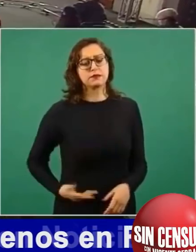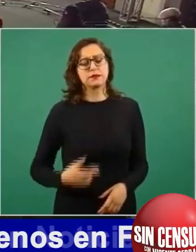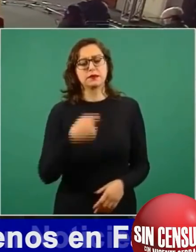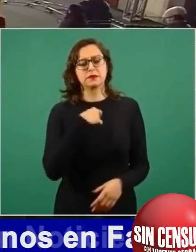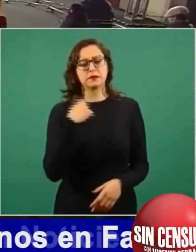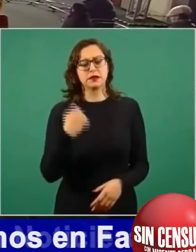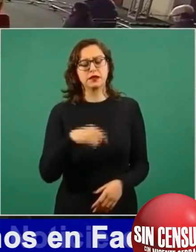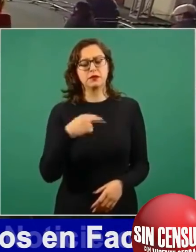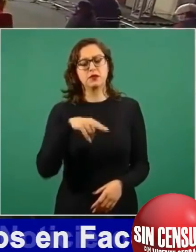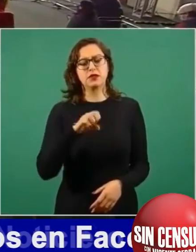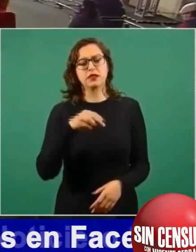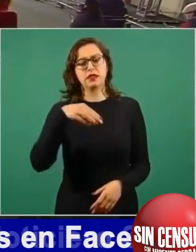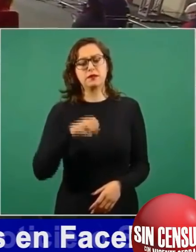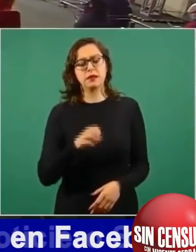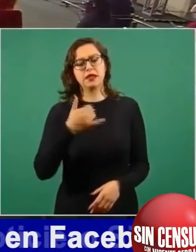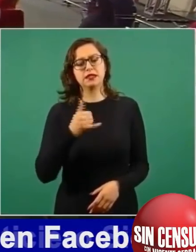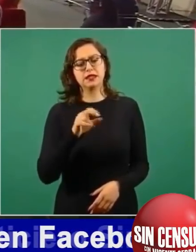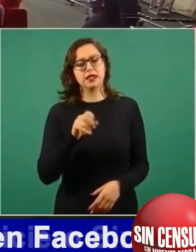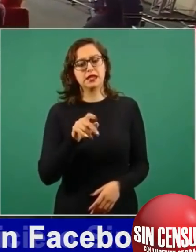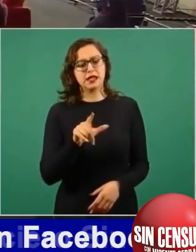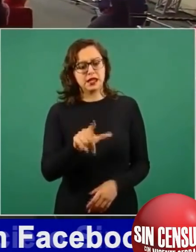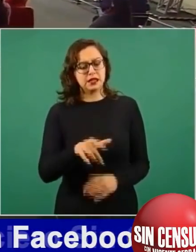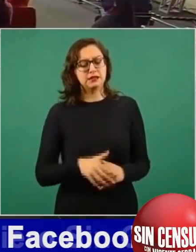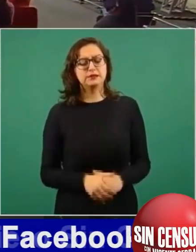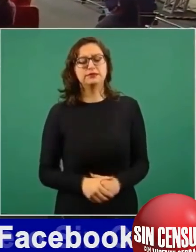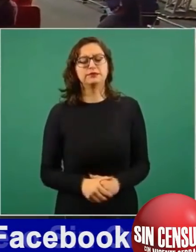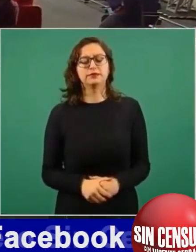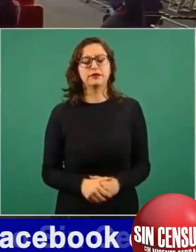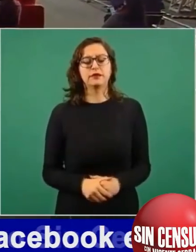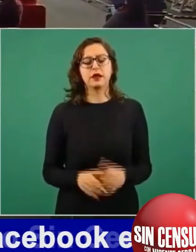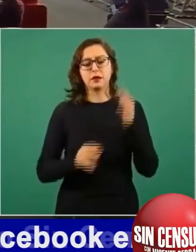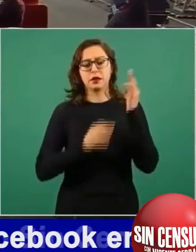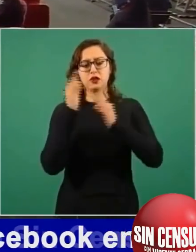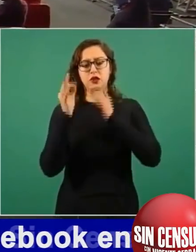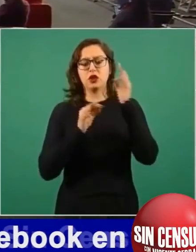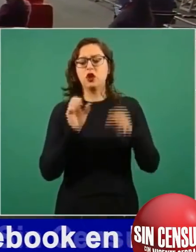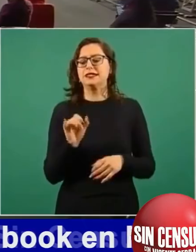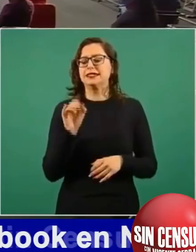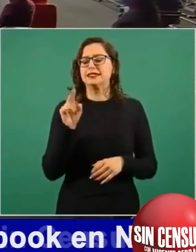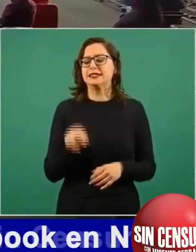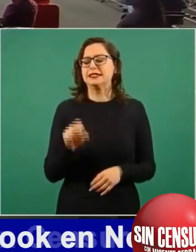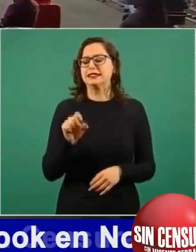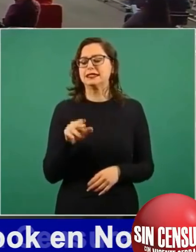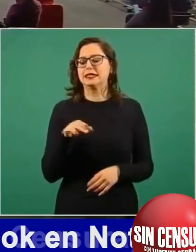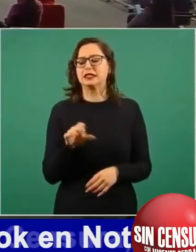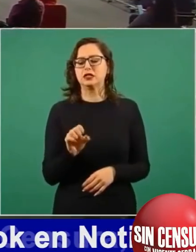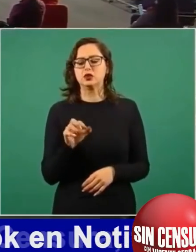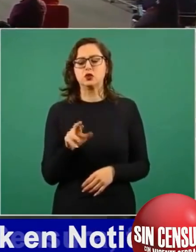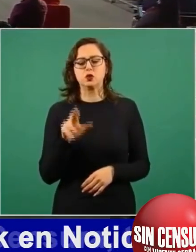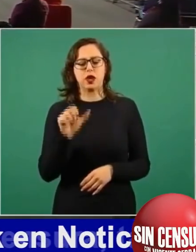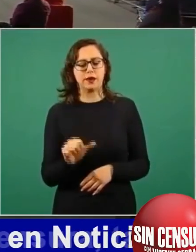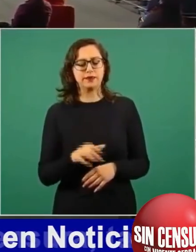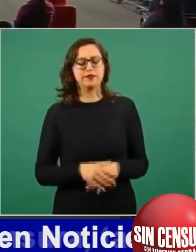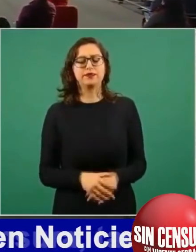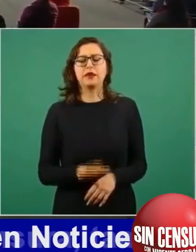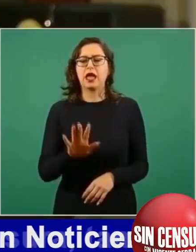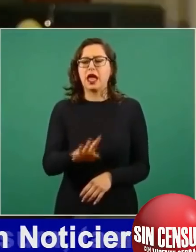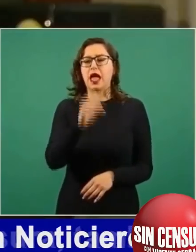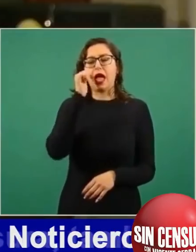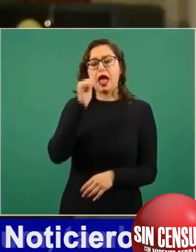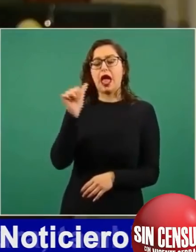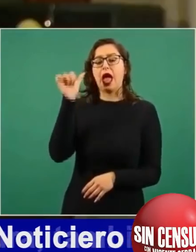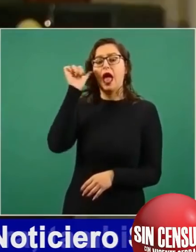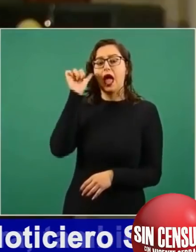News y Sin Censura. Presidente, el día de ayer en Sin Censura entrevistamos a la mamá del exfiscal